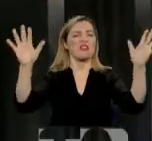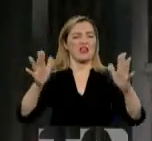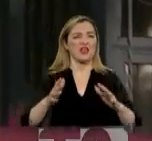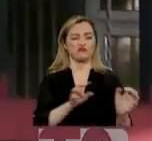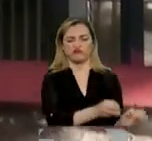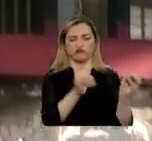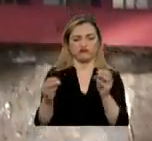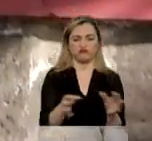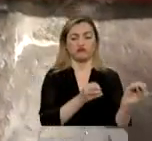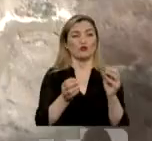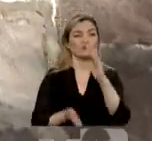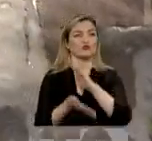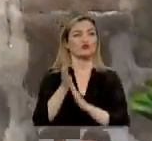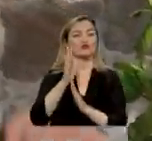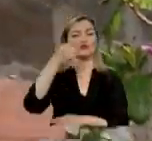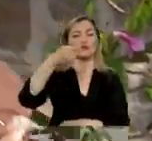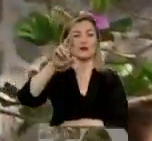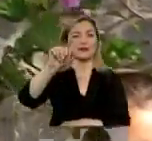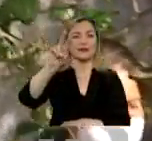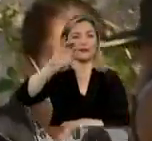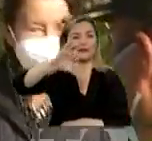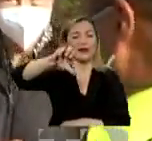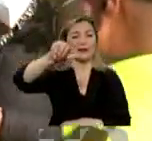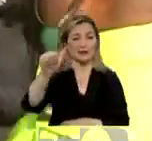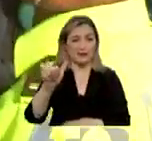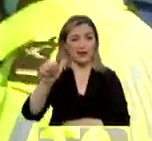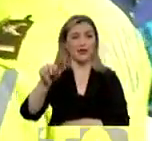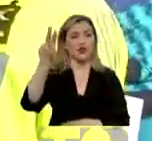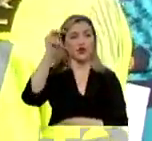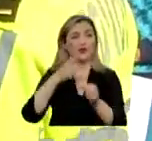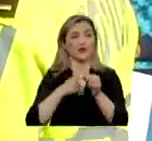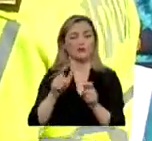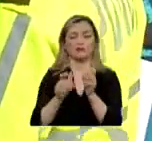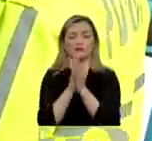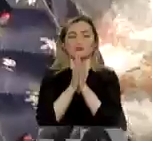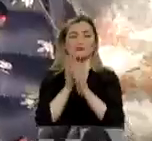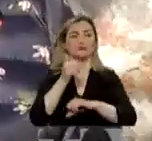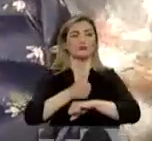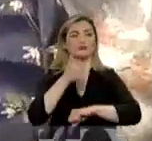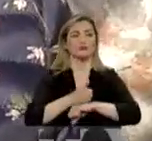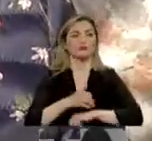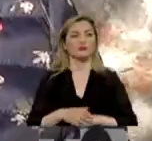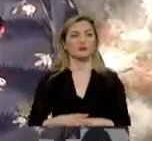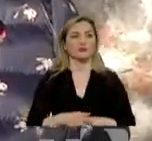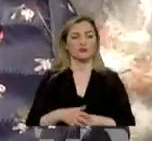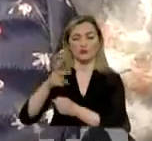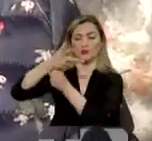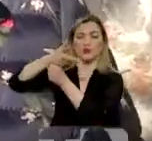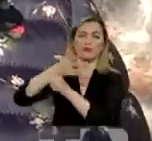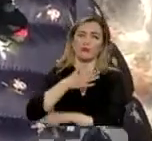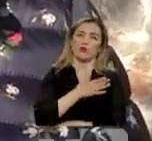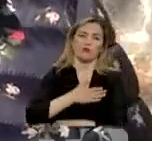hecho ocurrió en el sector de La Granja, en el norte de Quito, desde donde los moradores hacen un pedido a las autoridades. La instalación de un ojo de